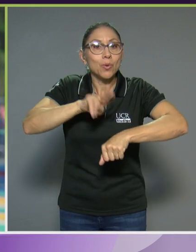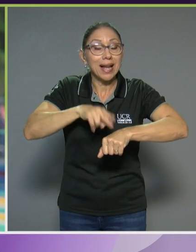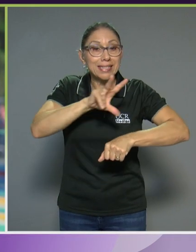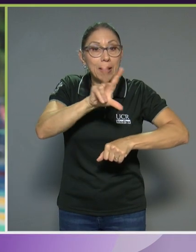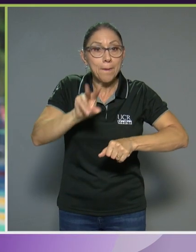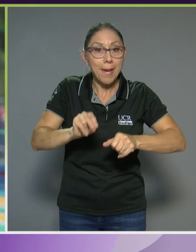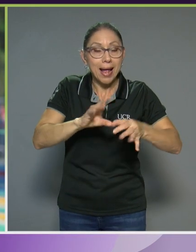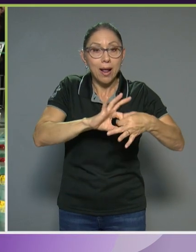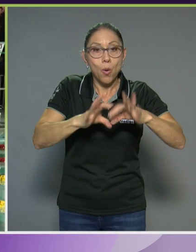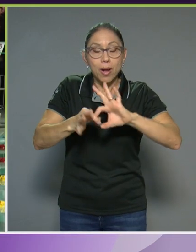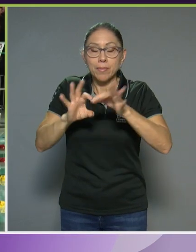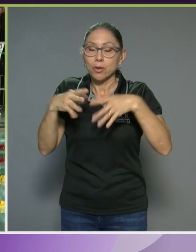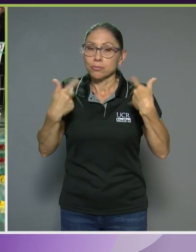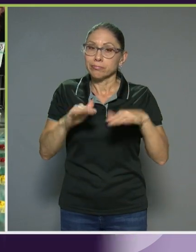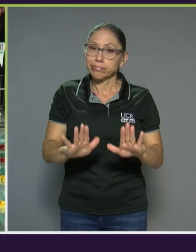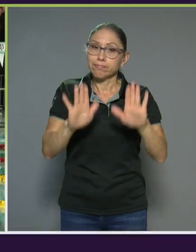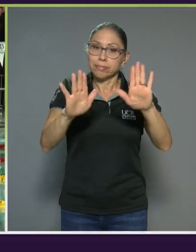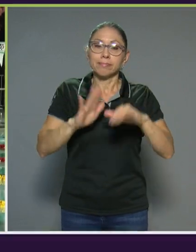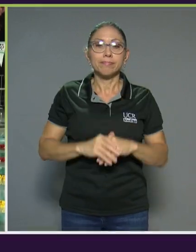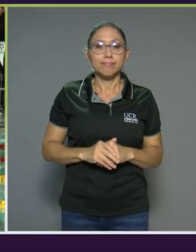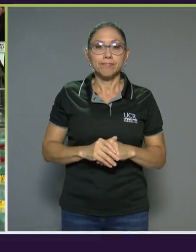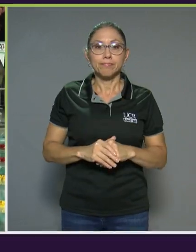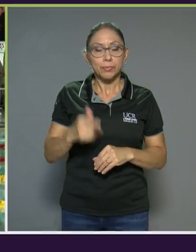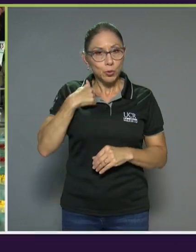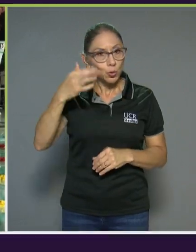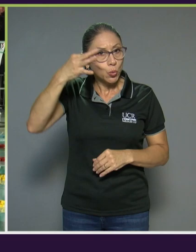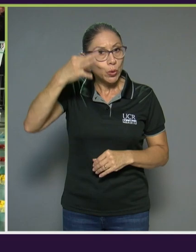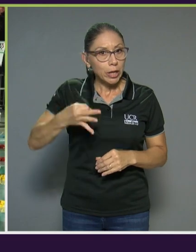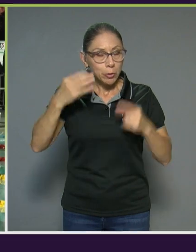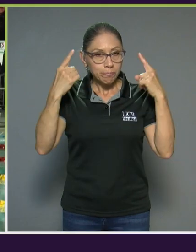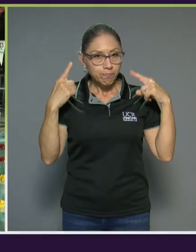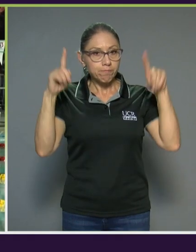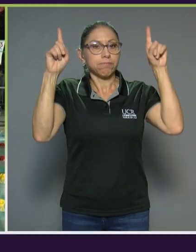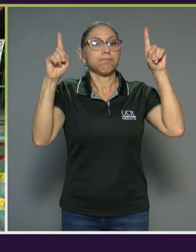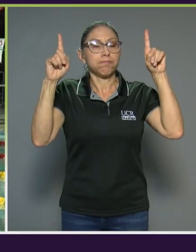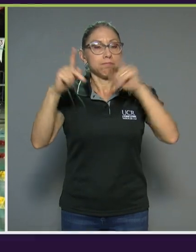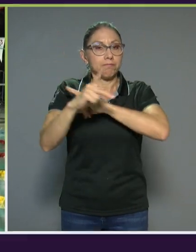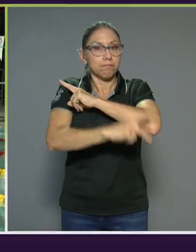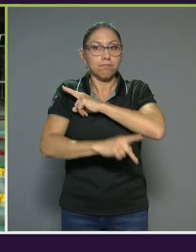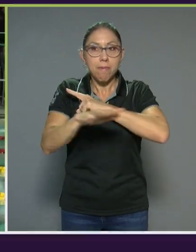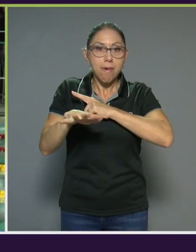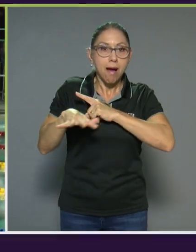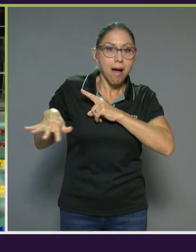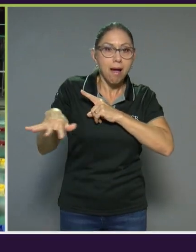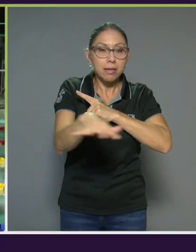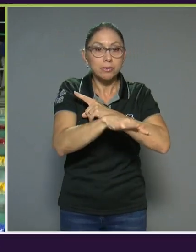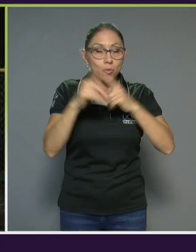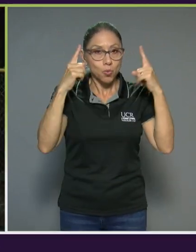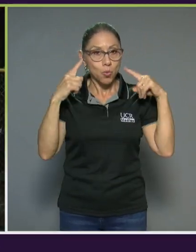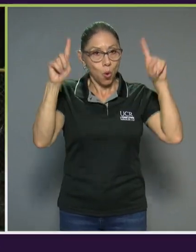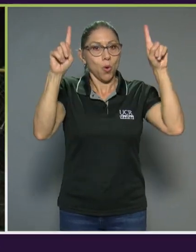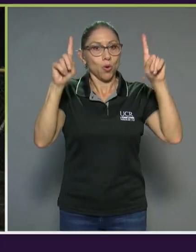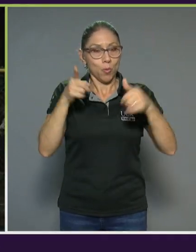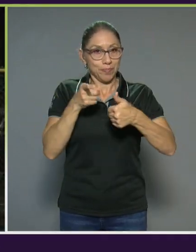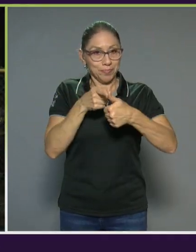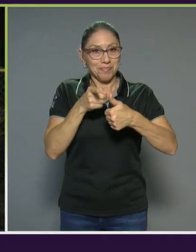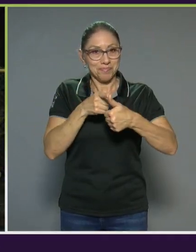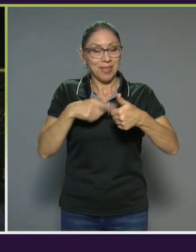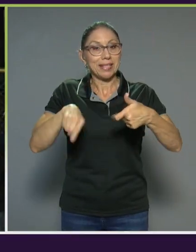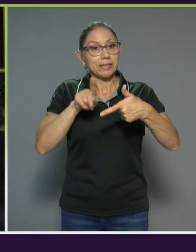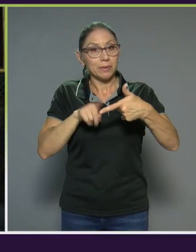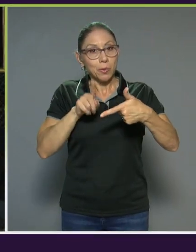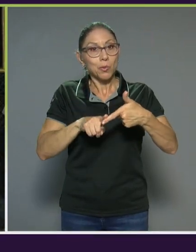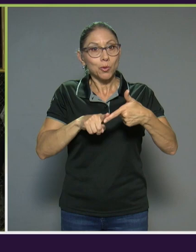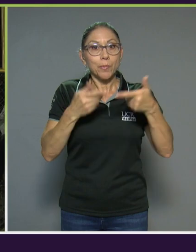creo que es increíble. Creo que es un logro a nivel país, primero que todo es un logro, segundo es una apertura para